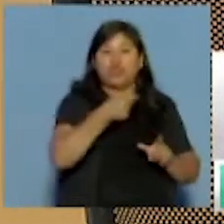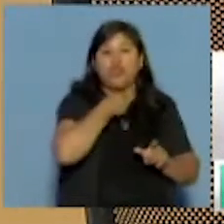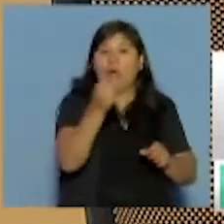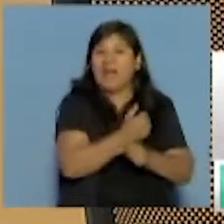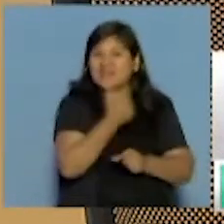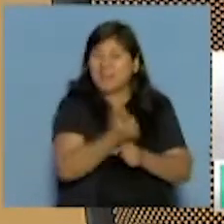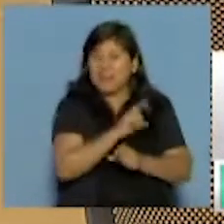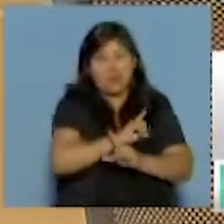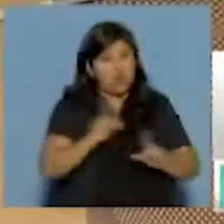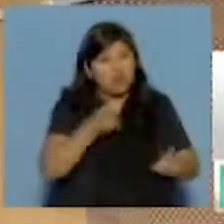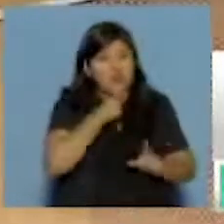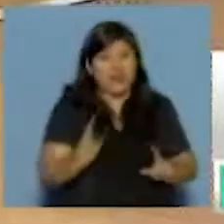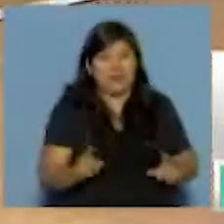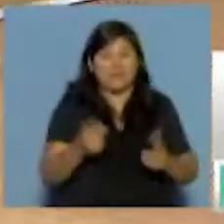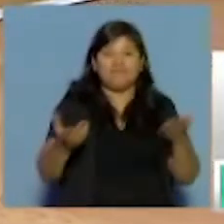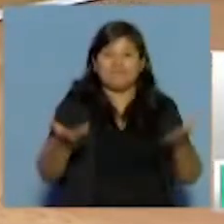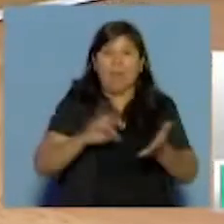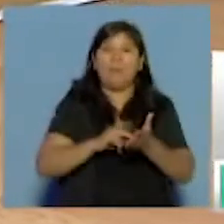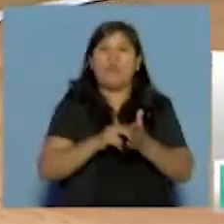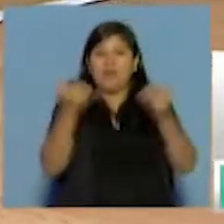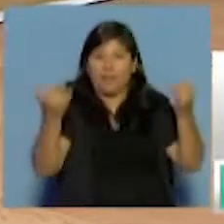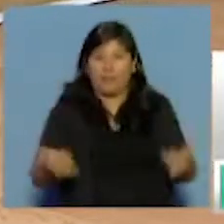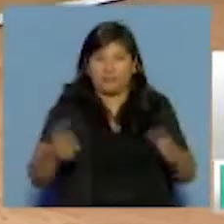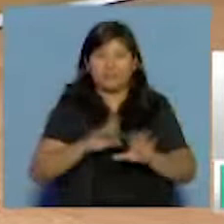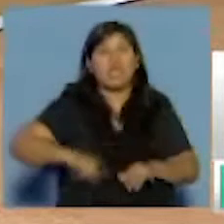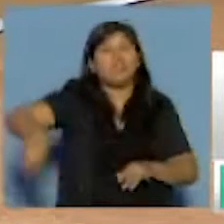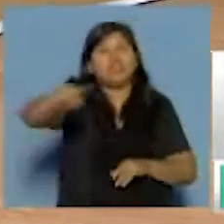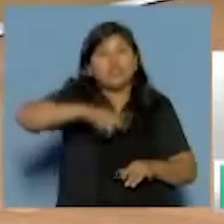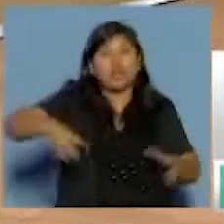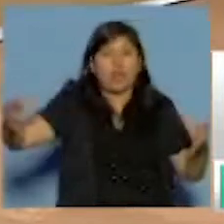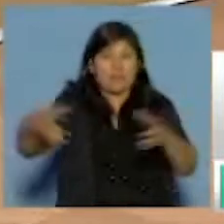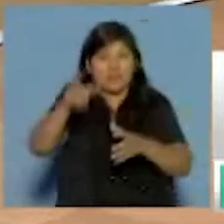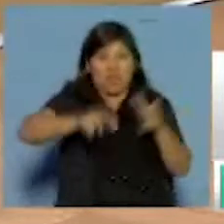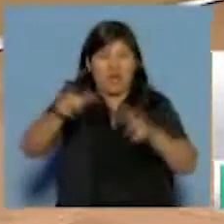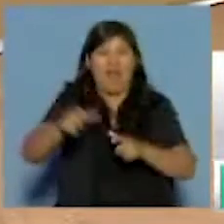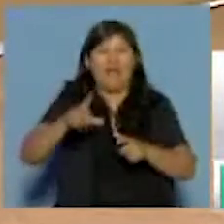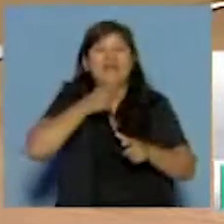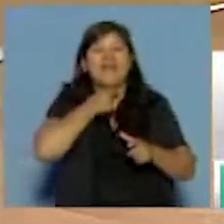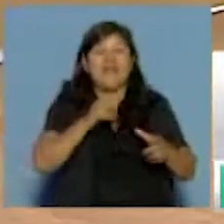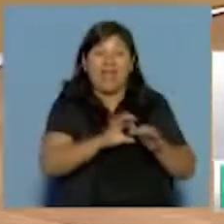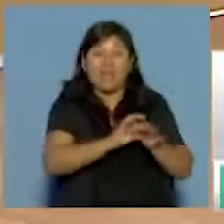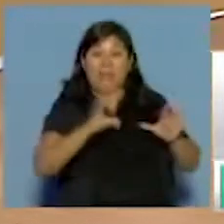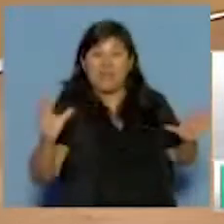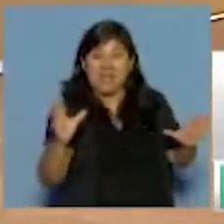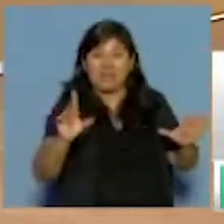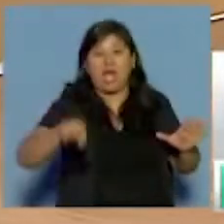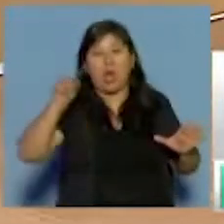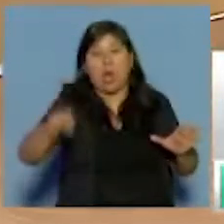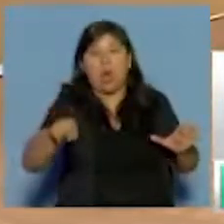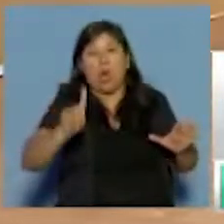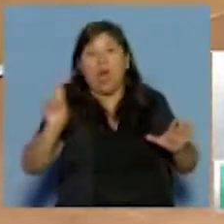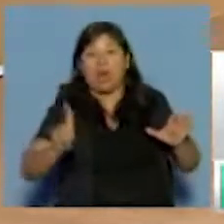la cantidad de habitantes que están a favor de la independencia y los otros que quieren seguir con el reino de españa sepulcre